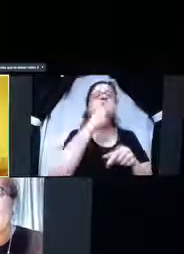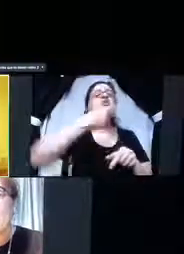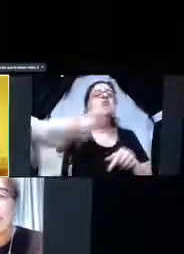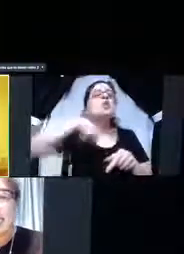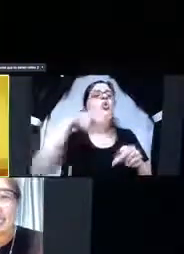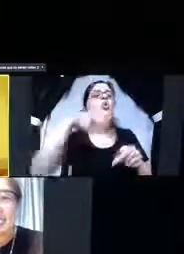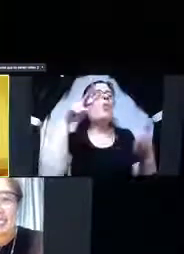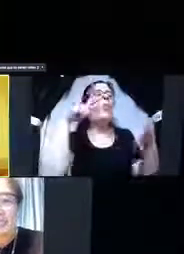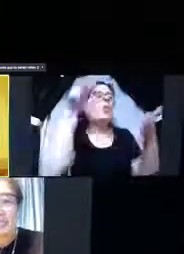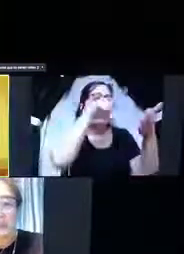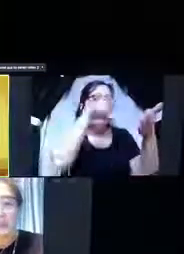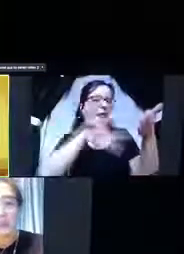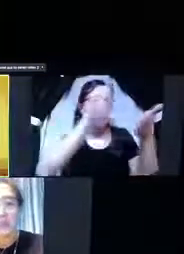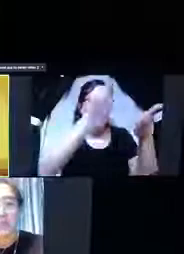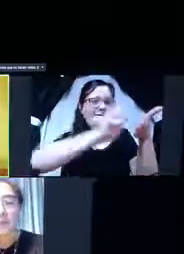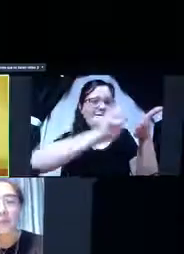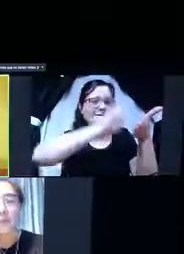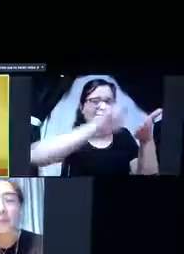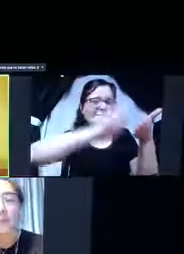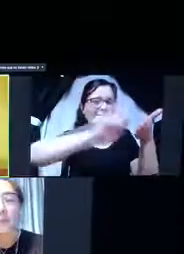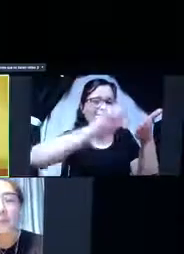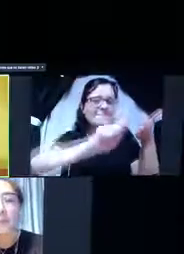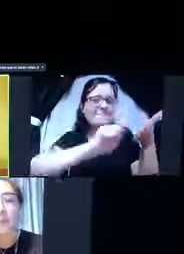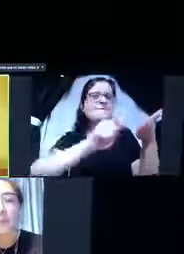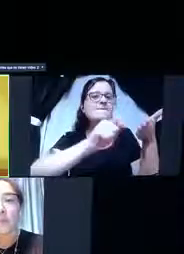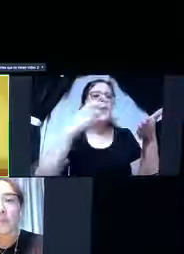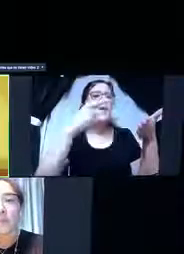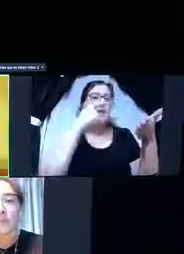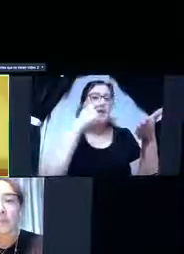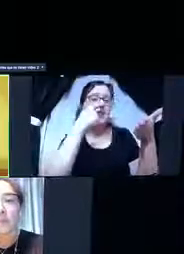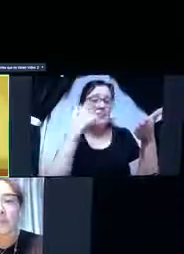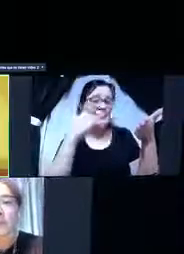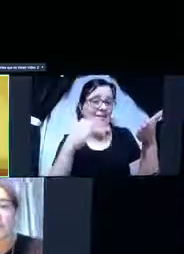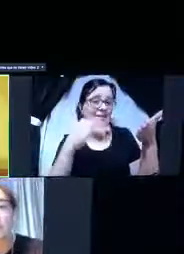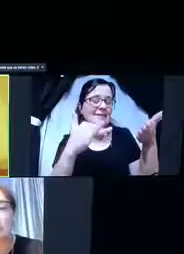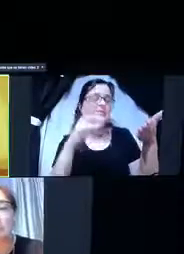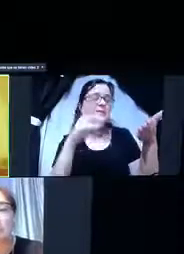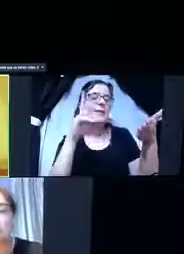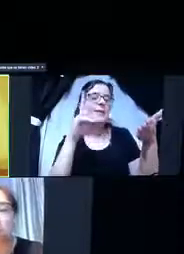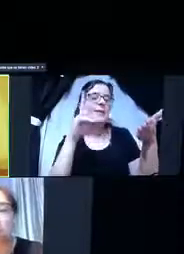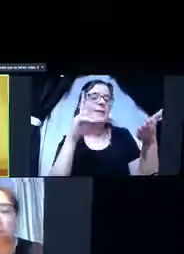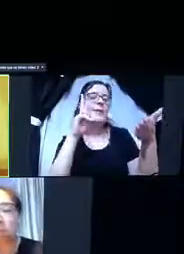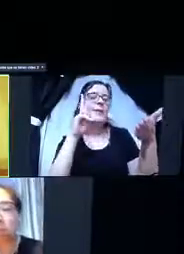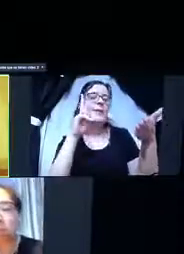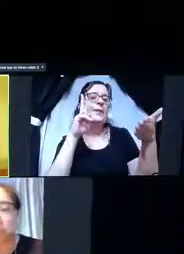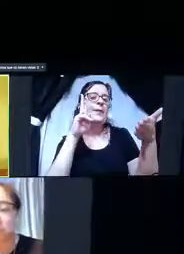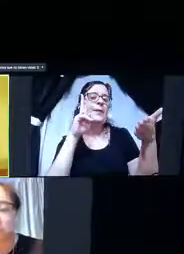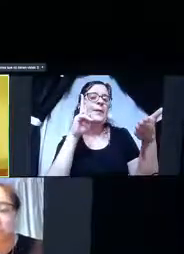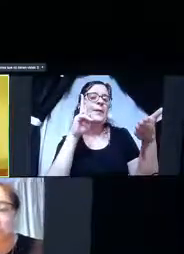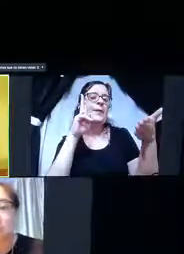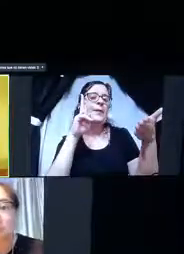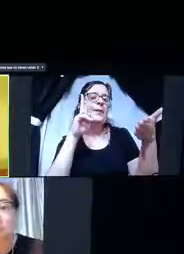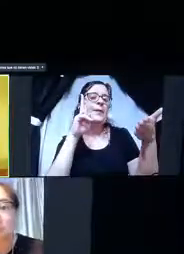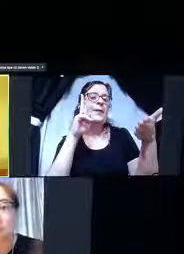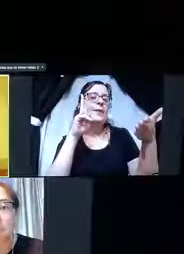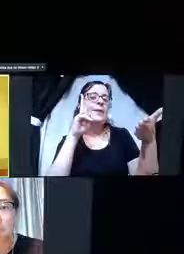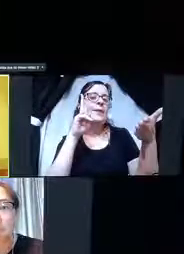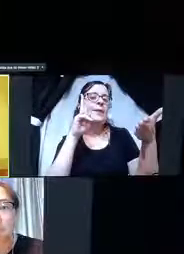lectoescritura, lo interesante es, a veces yo observo mucho las tareas que le mandan a los chicos